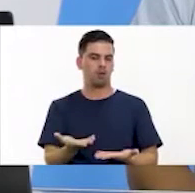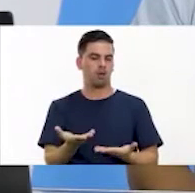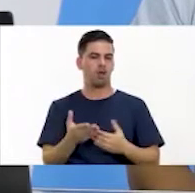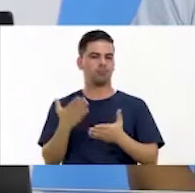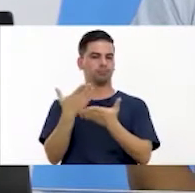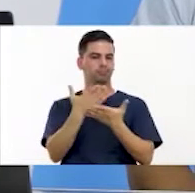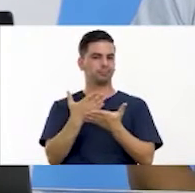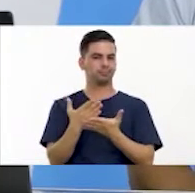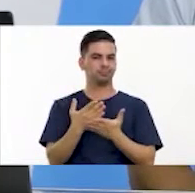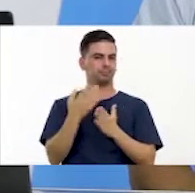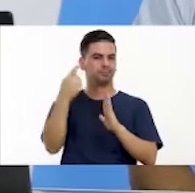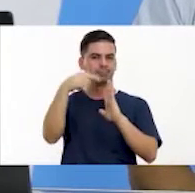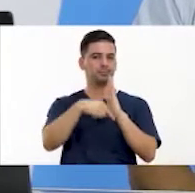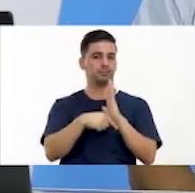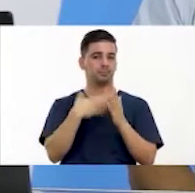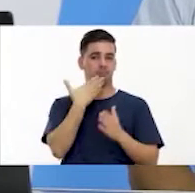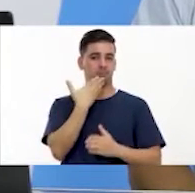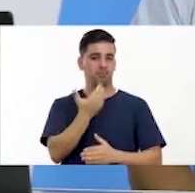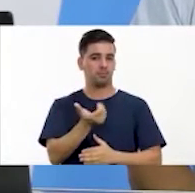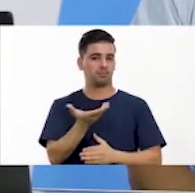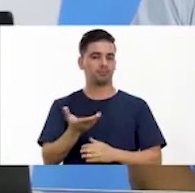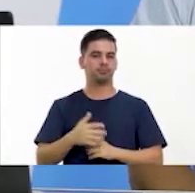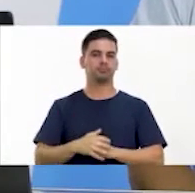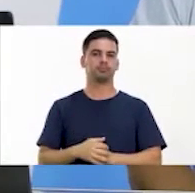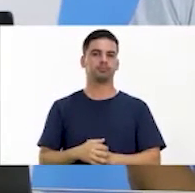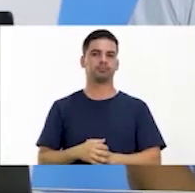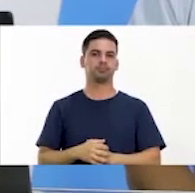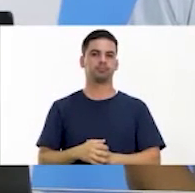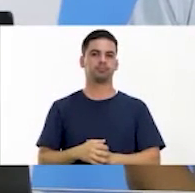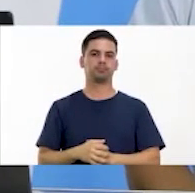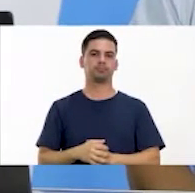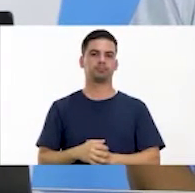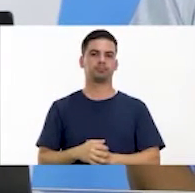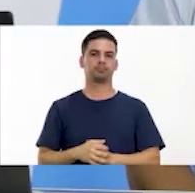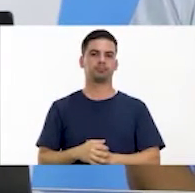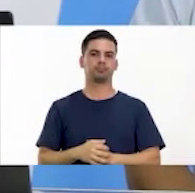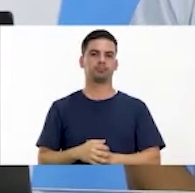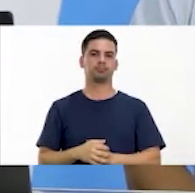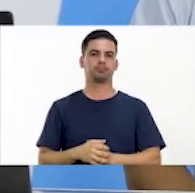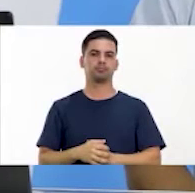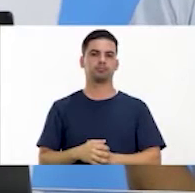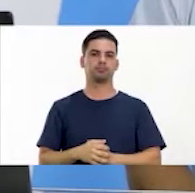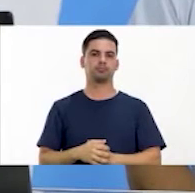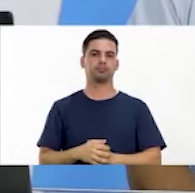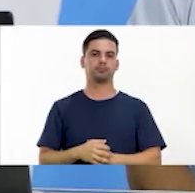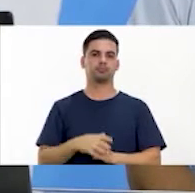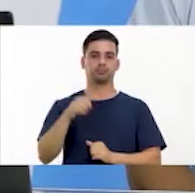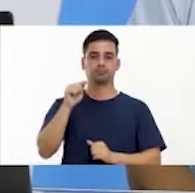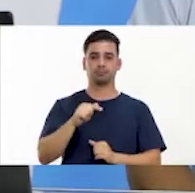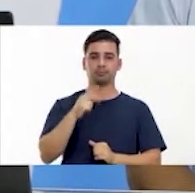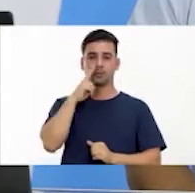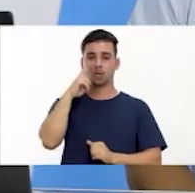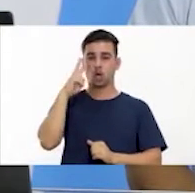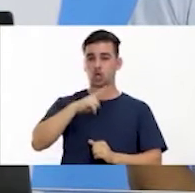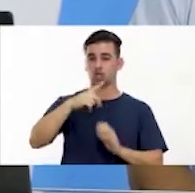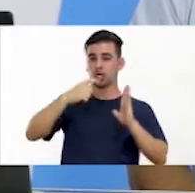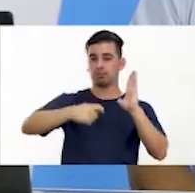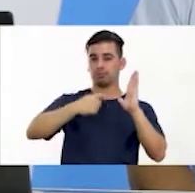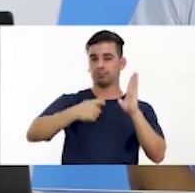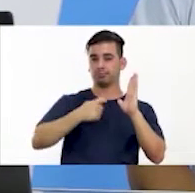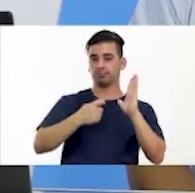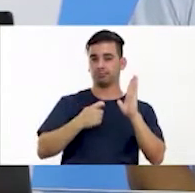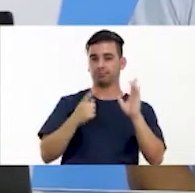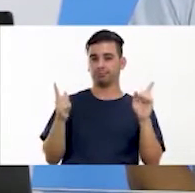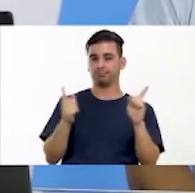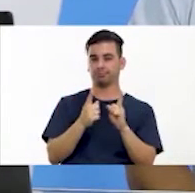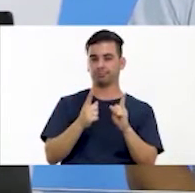ustedes puedan acercarse a esta batalla de ideas, disculpen la reiteración, un material